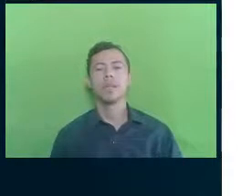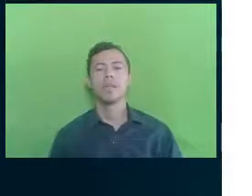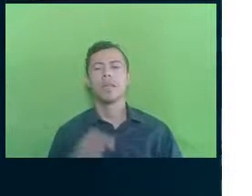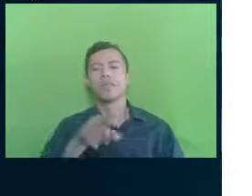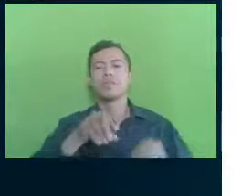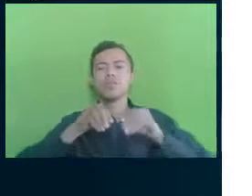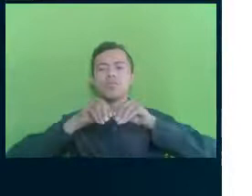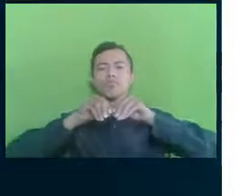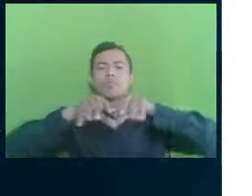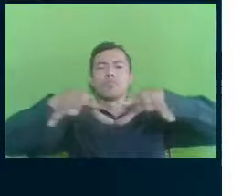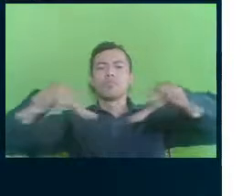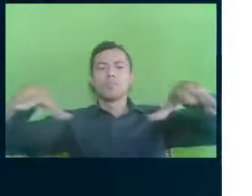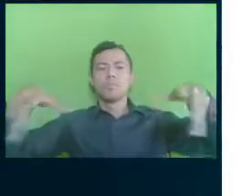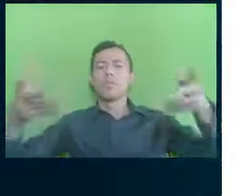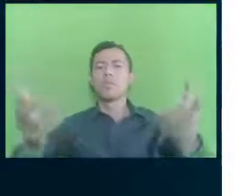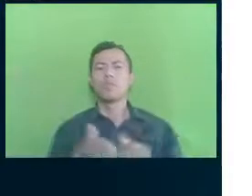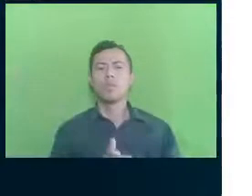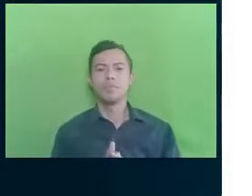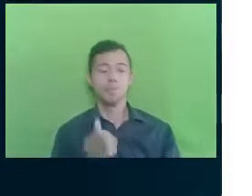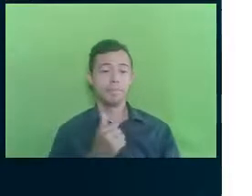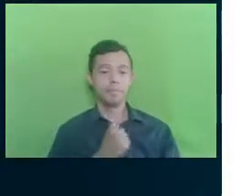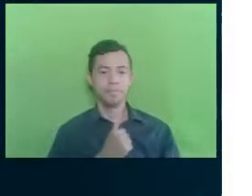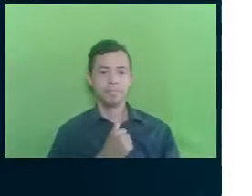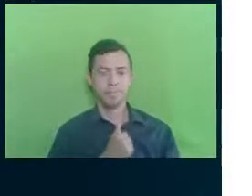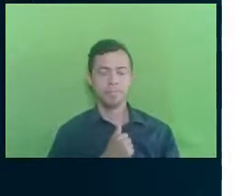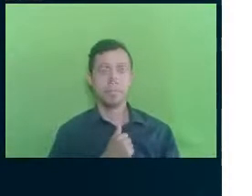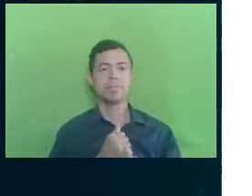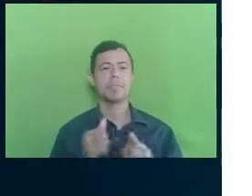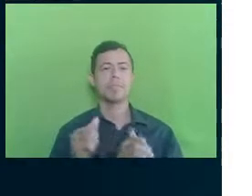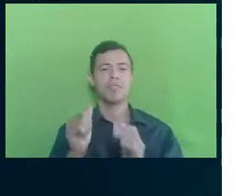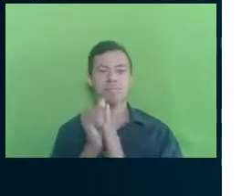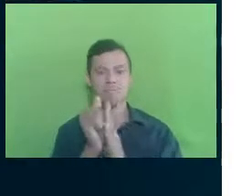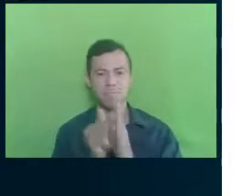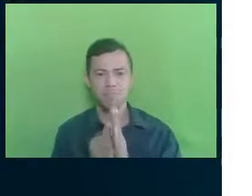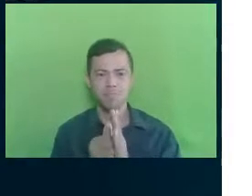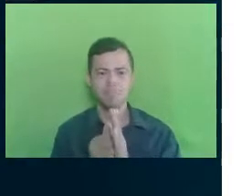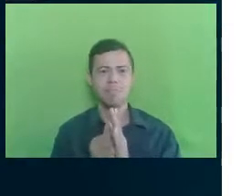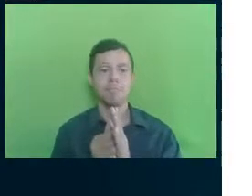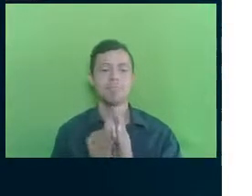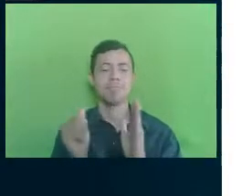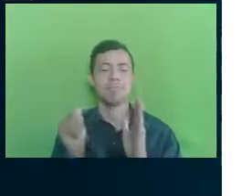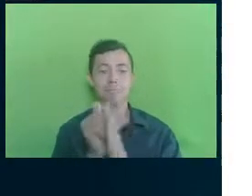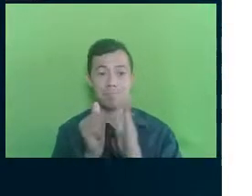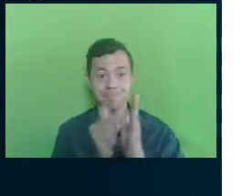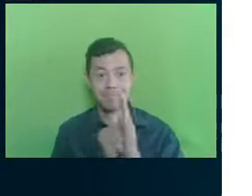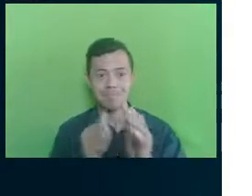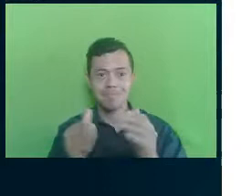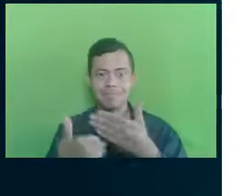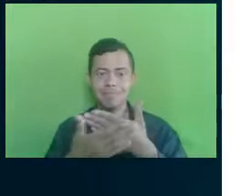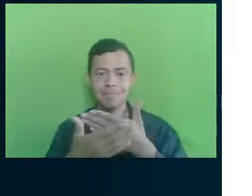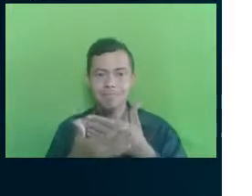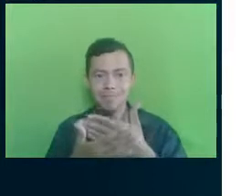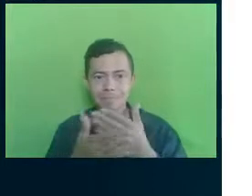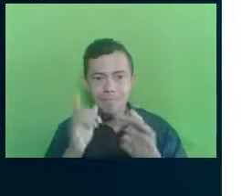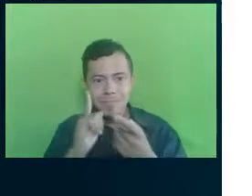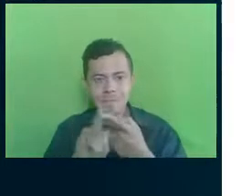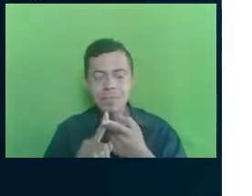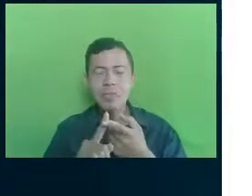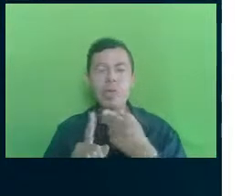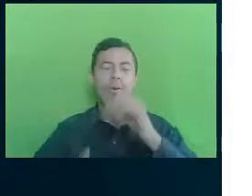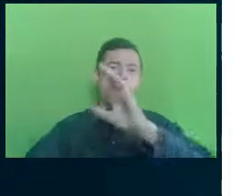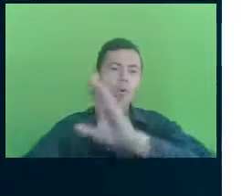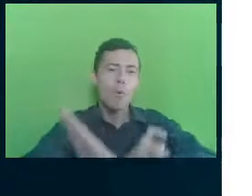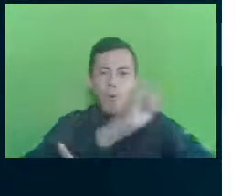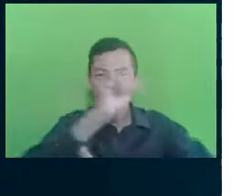inteligencia artificial? Hemos estado creando nuestro propio hardware, los CPUs, pasamos de CPUs a GPUs y hoy en día Google ha desarrollado algo que se